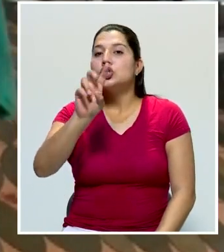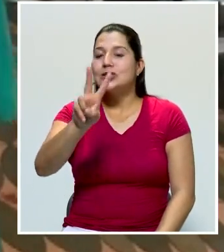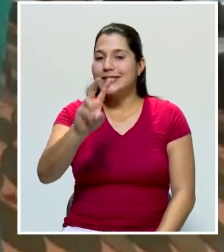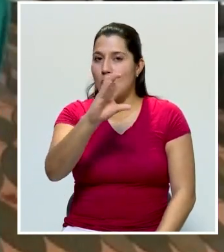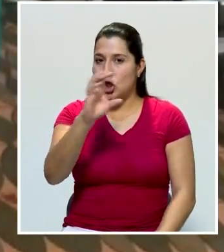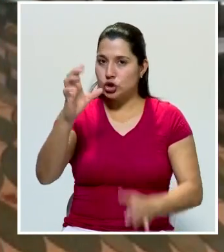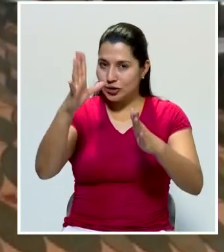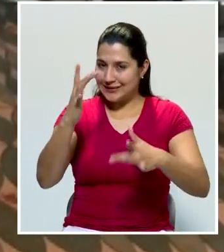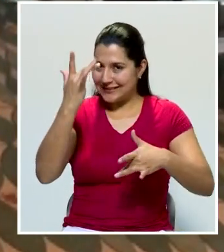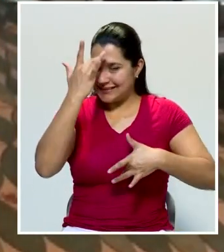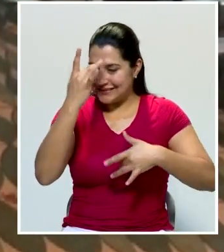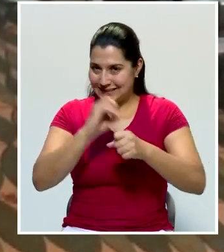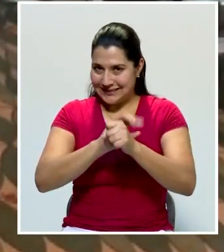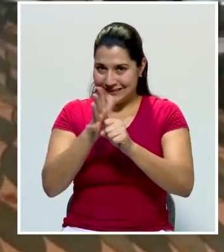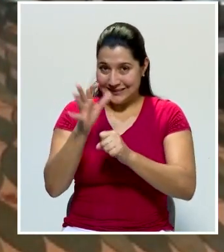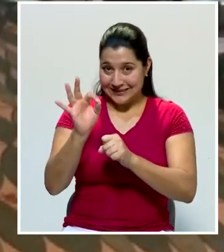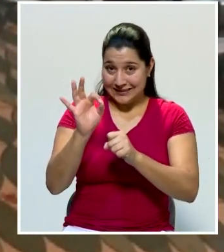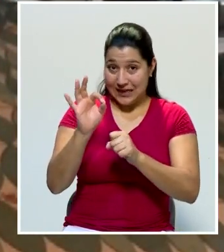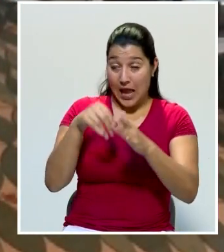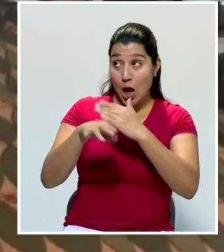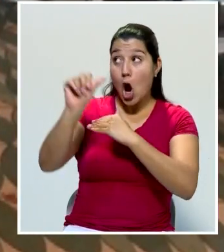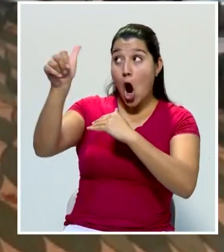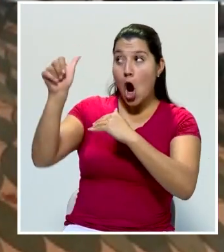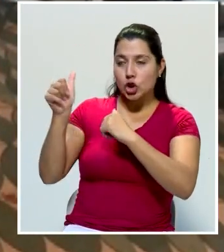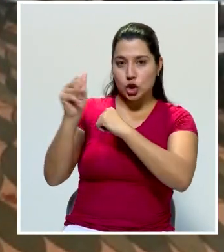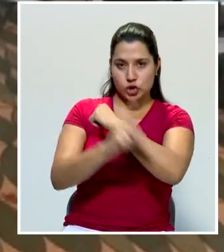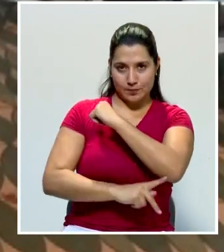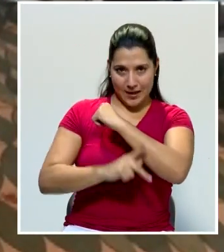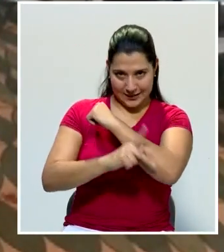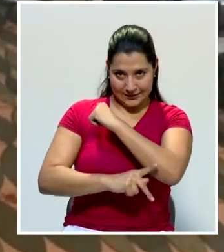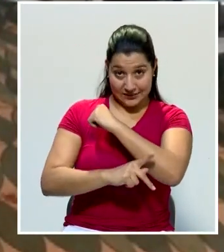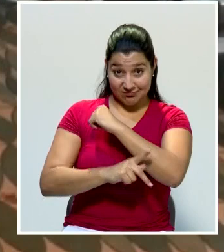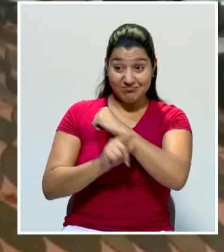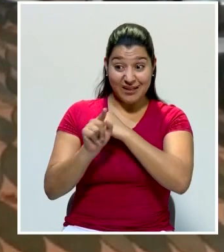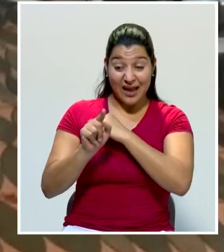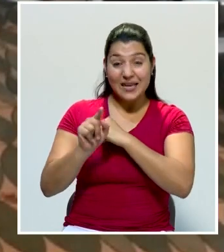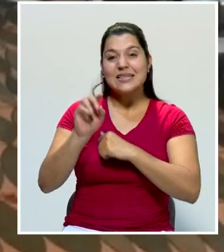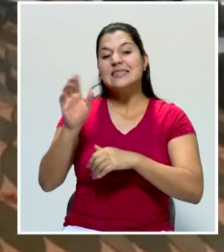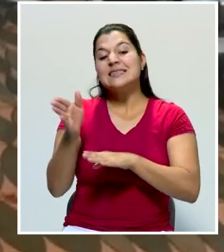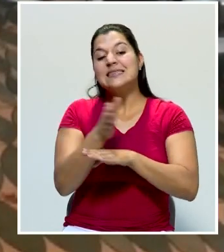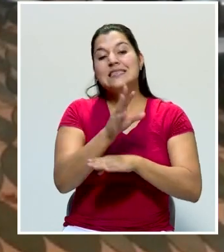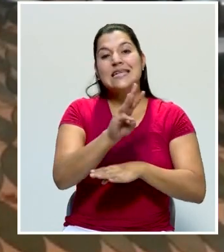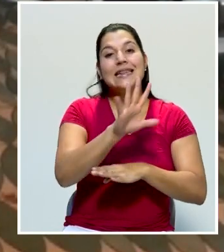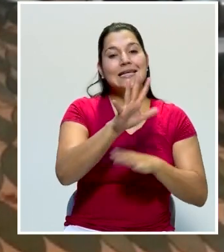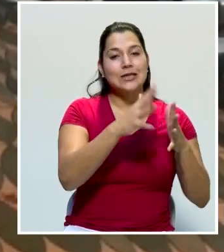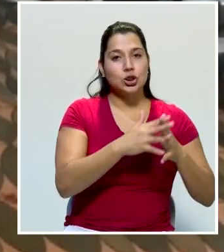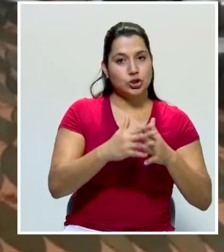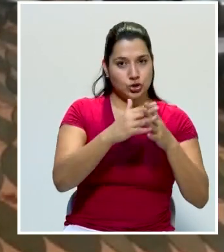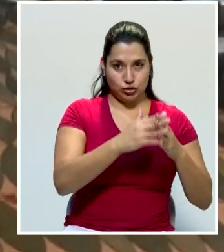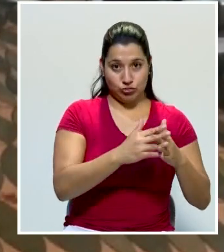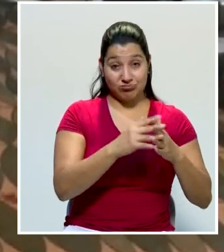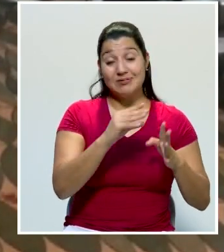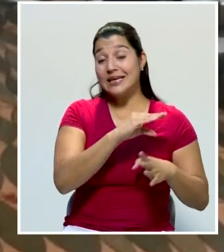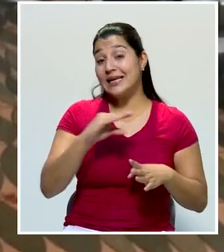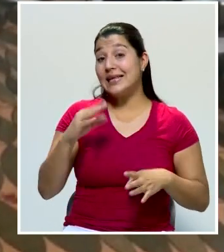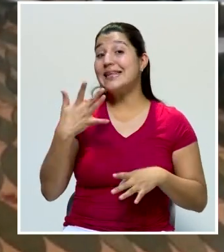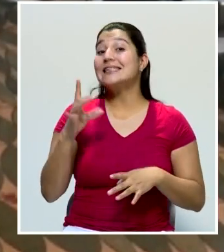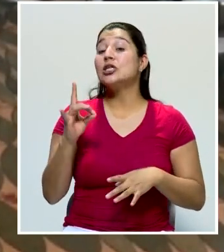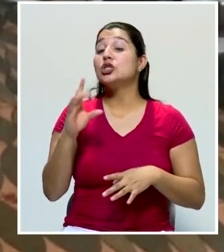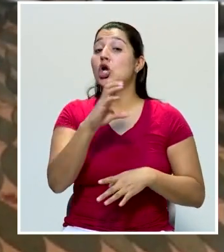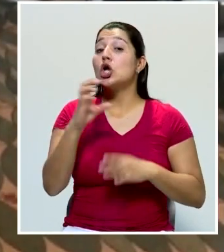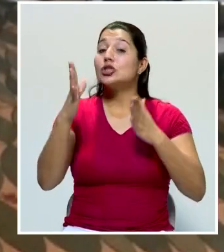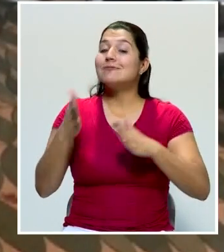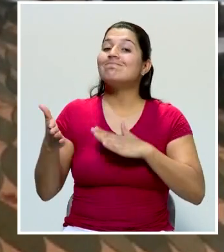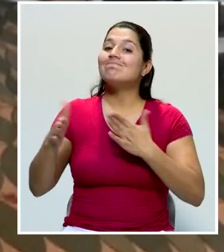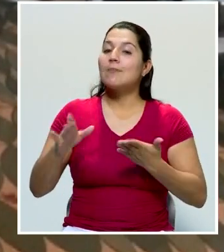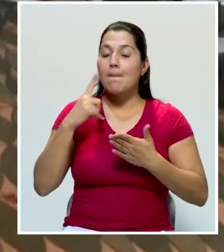con COVID-19 en el exterior, 65 de ellos en los Estados Unidos, donde además 18 ticos fallecieron por la enfermedad,